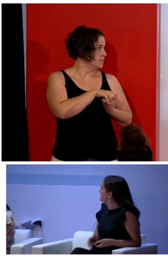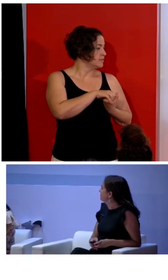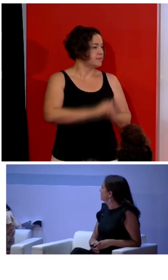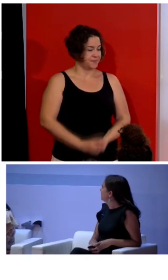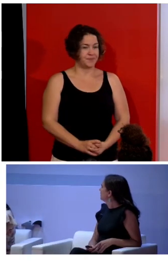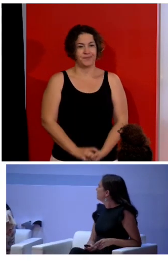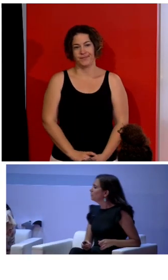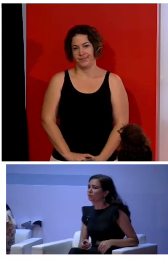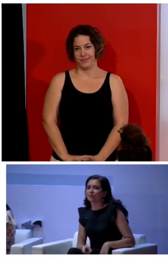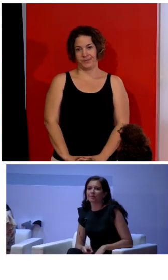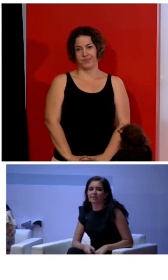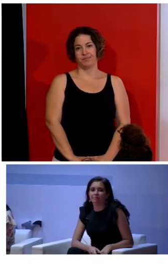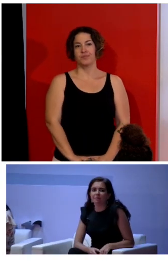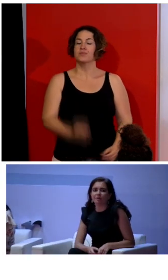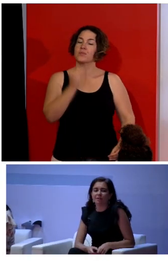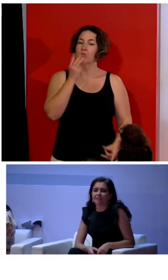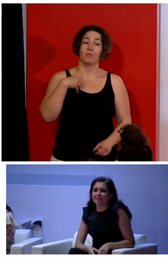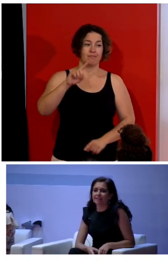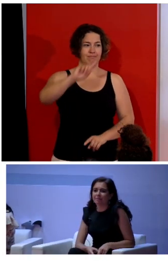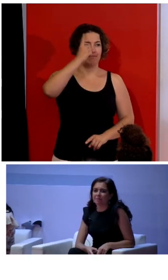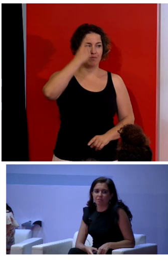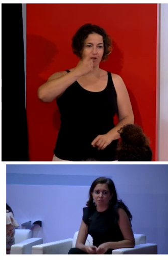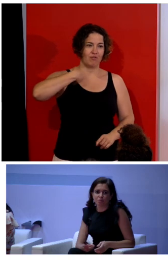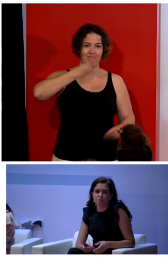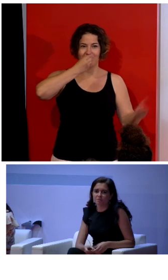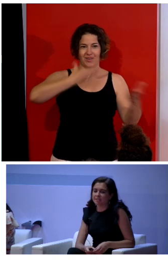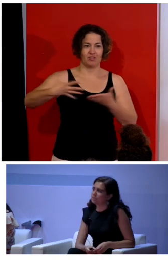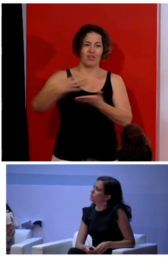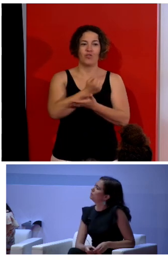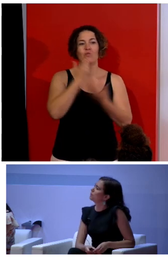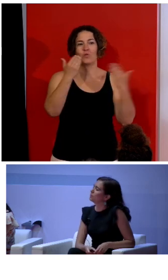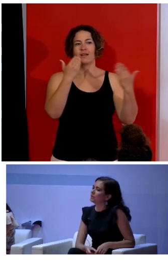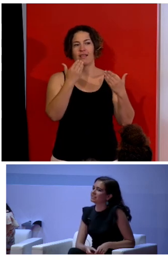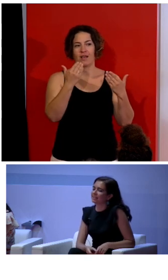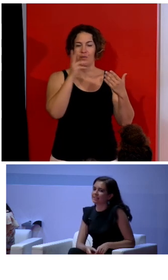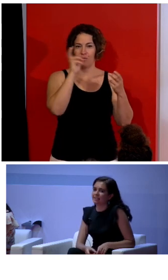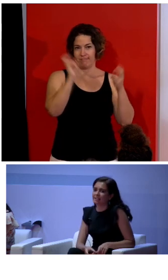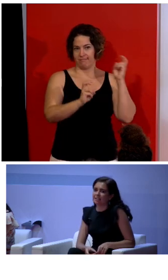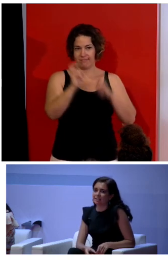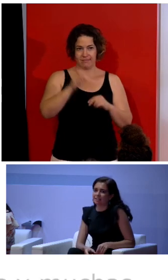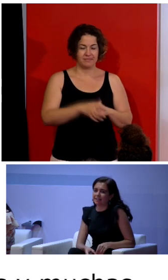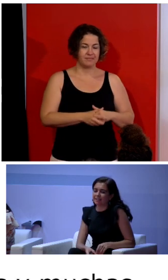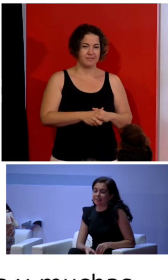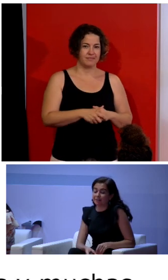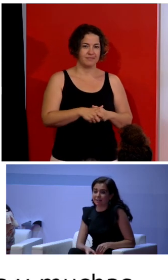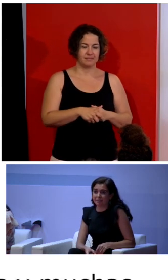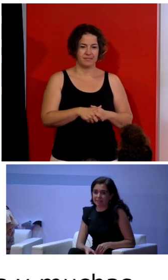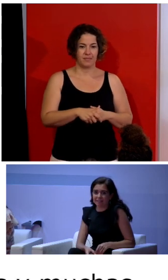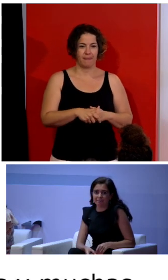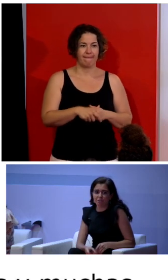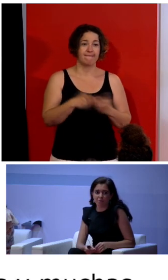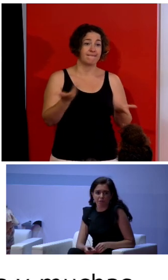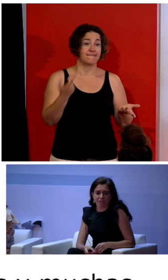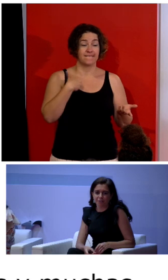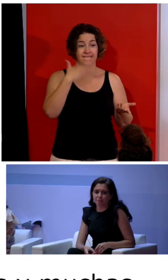Ahí está. Bueno, en primer lugar, bienvenidos a todos y muchísimas gracias por estar aquí. La verdad que